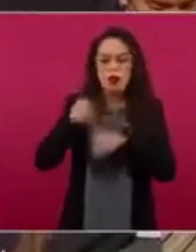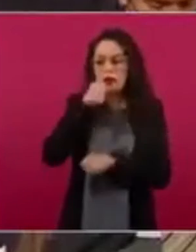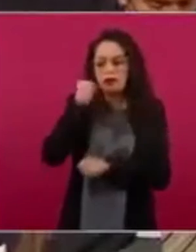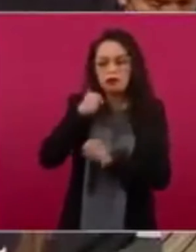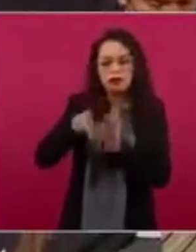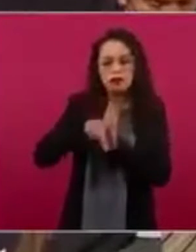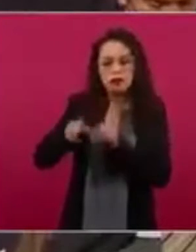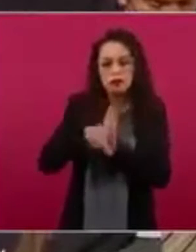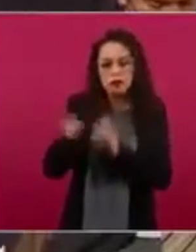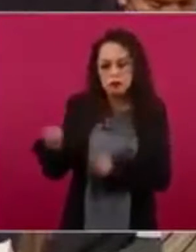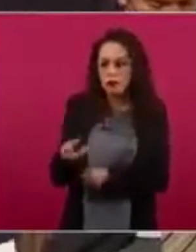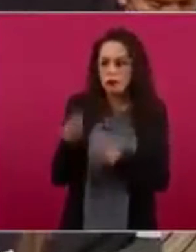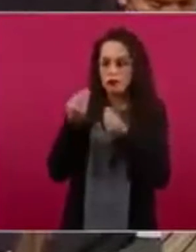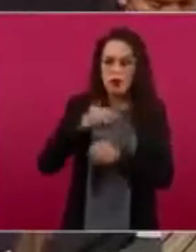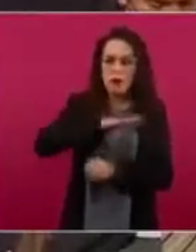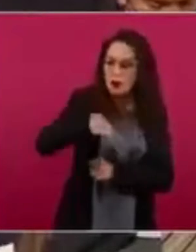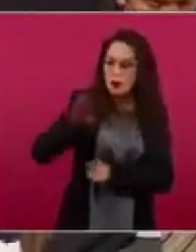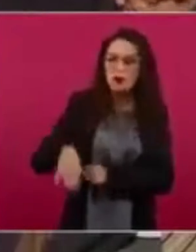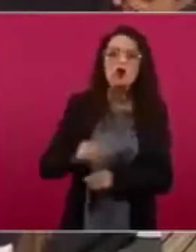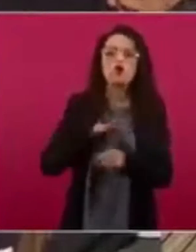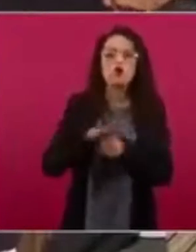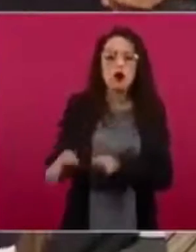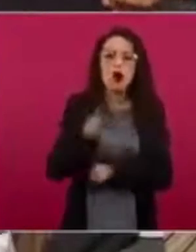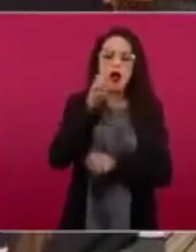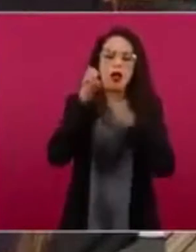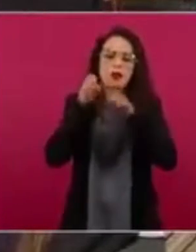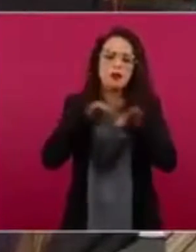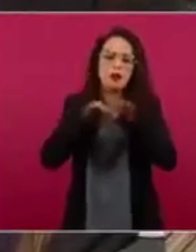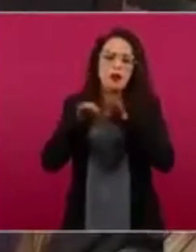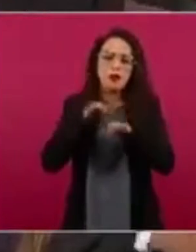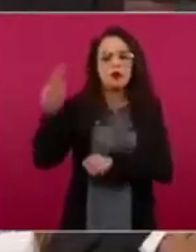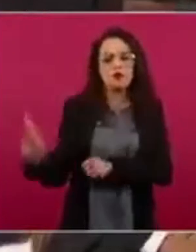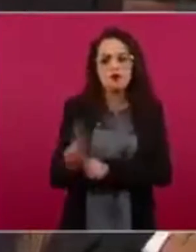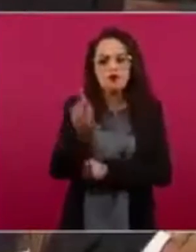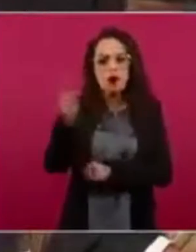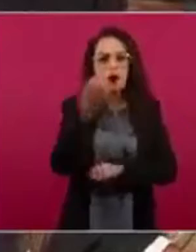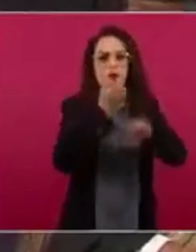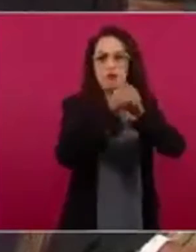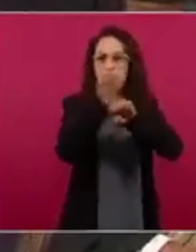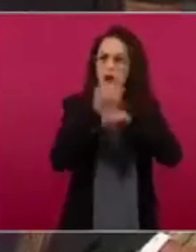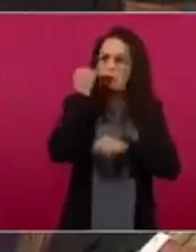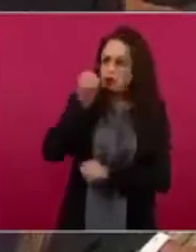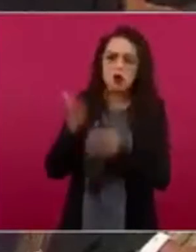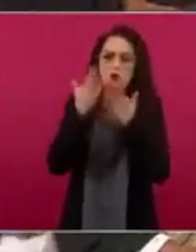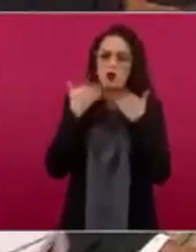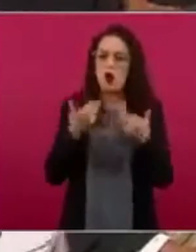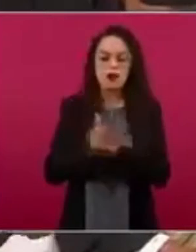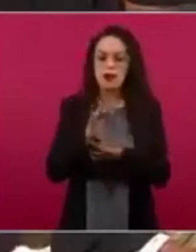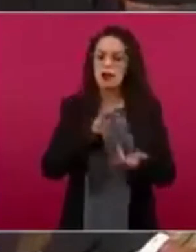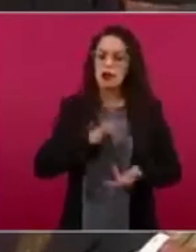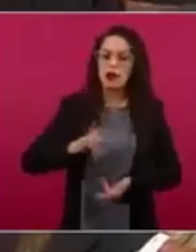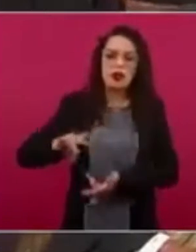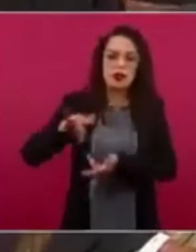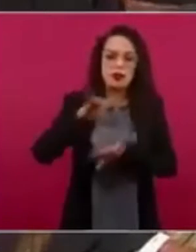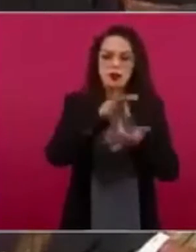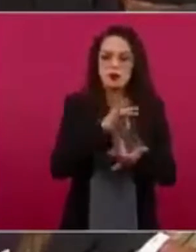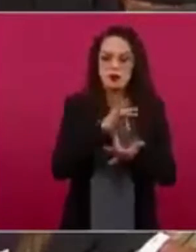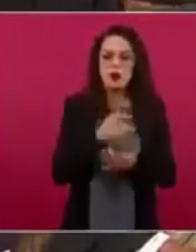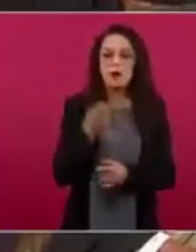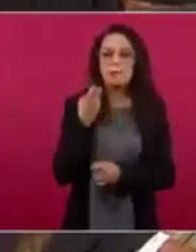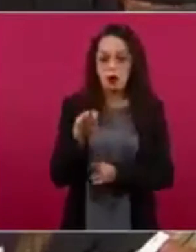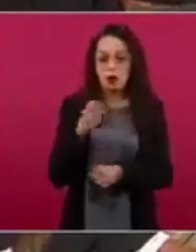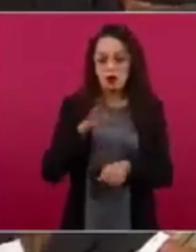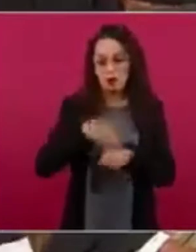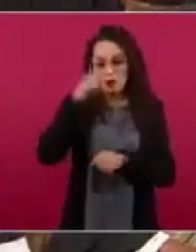están en los poblados, en los estados, y son a los que les cuesta trabajo acceder a redes sociales. Por eso, pues se accede más